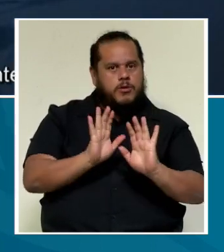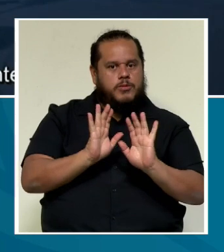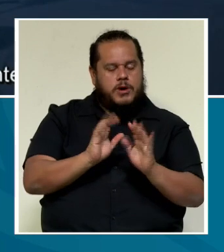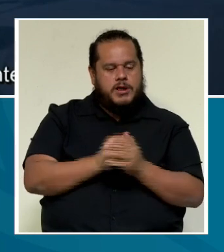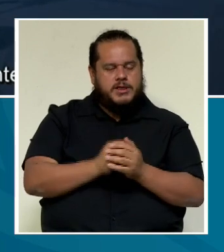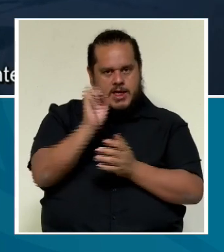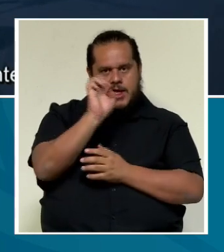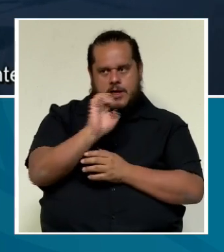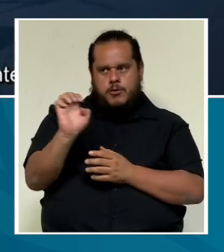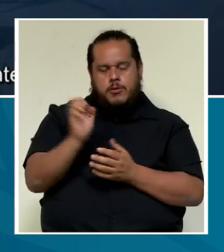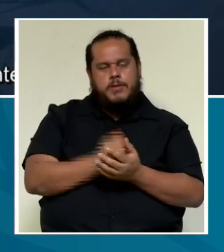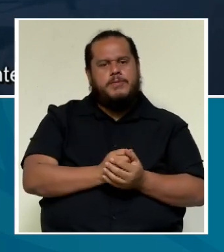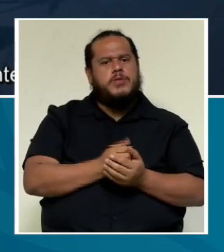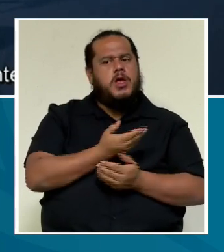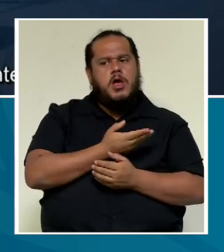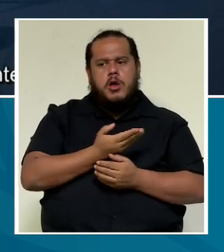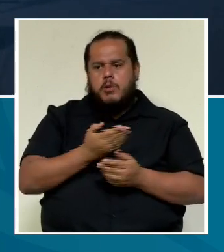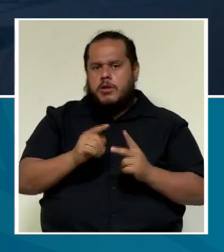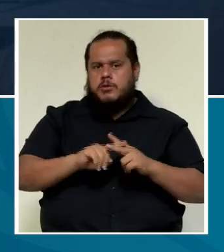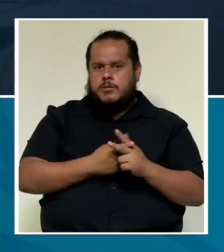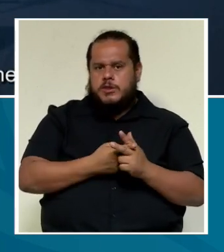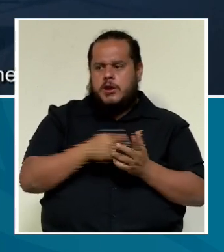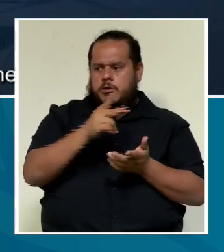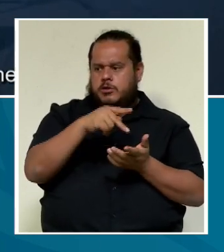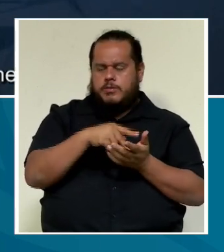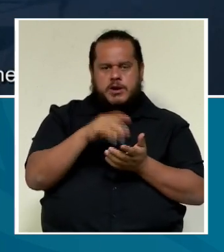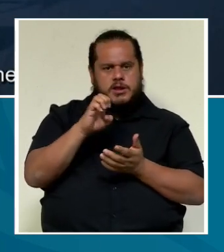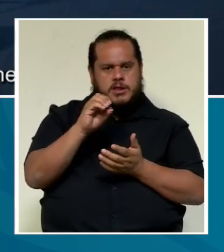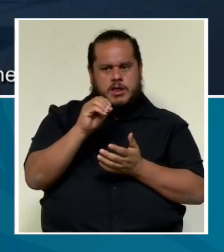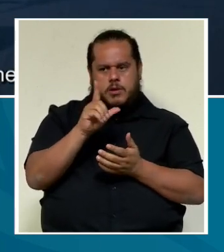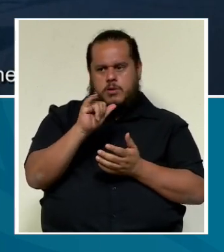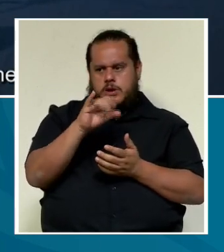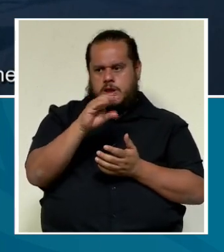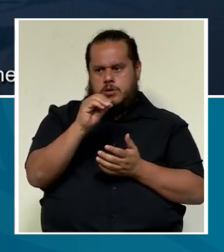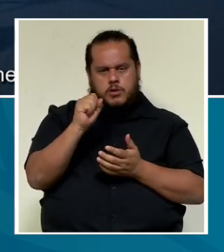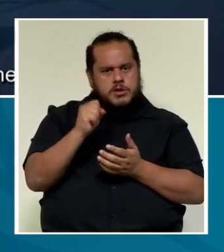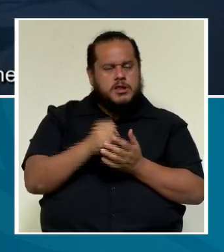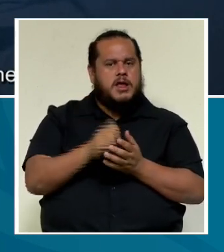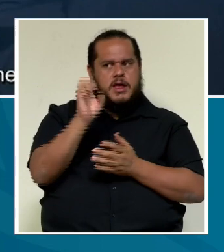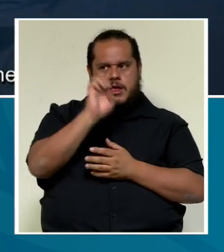en Europa. ¿Cuándo comenzaron los parques eólicos europeos?